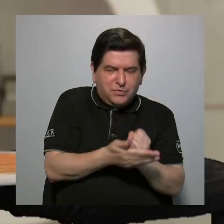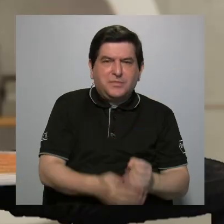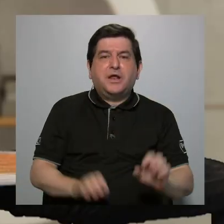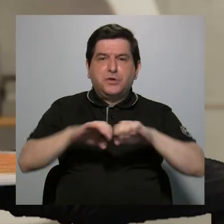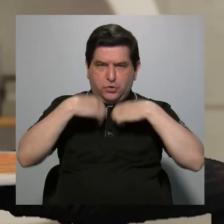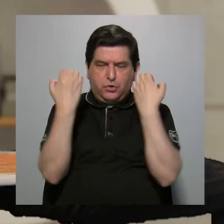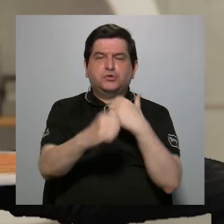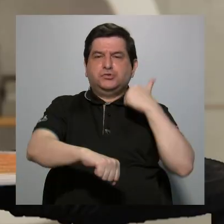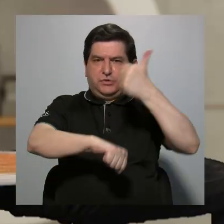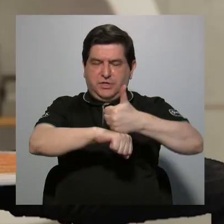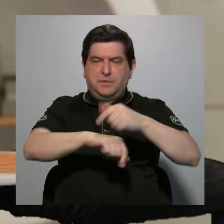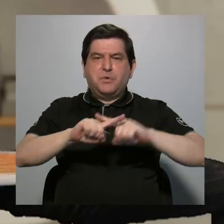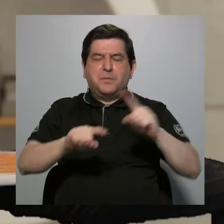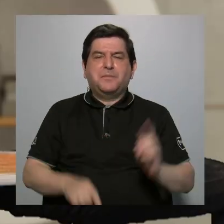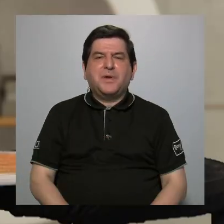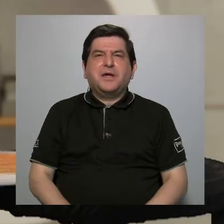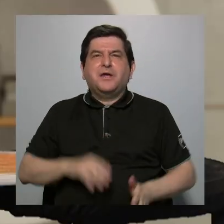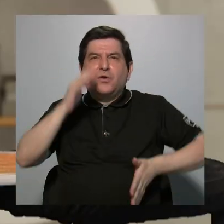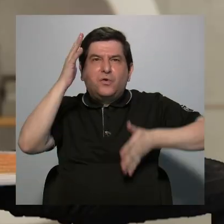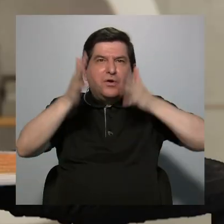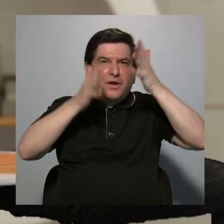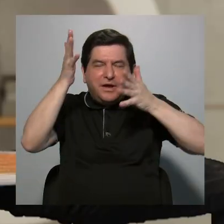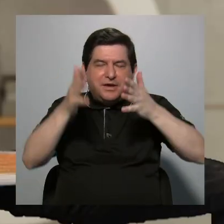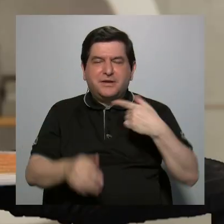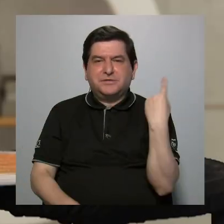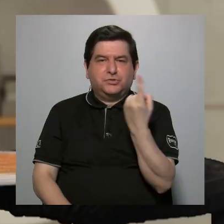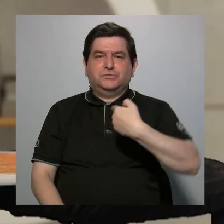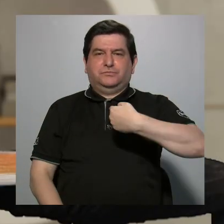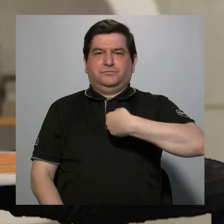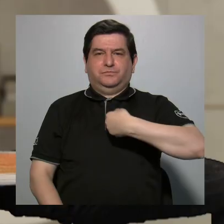y formé un equipo, pero en la parte creativa le entré solo.